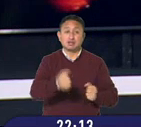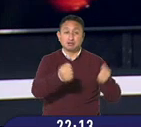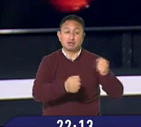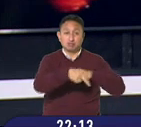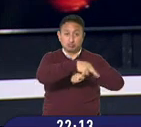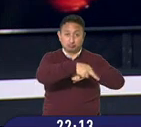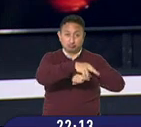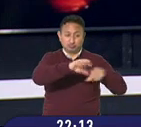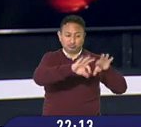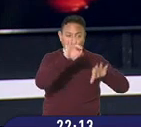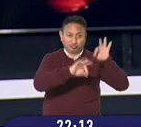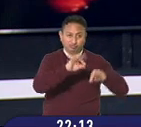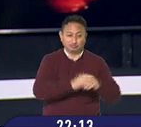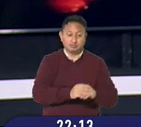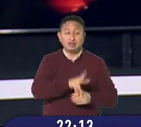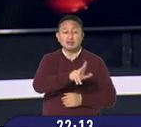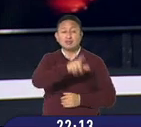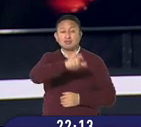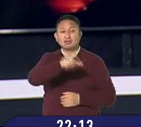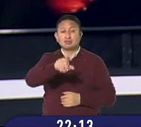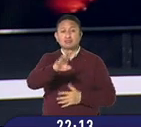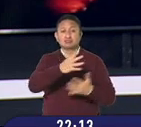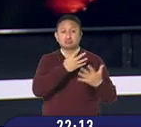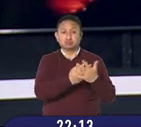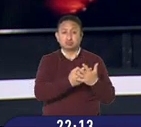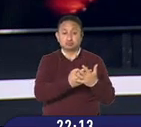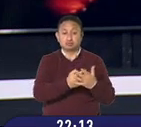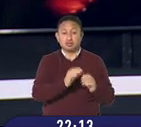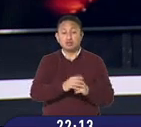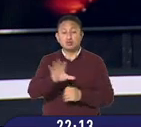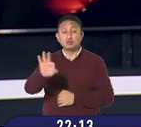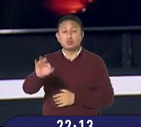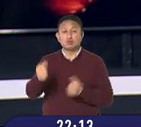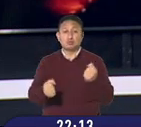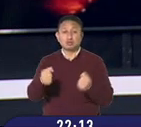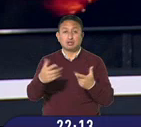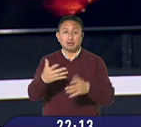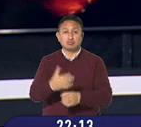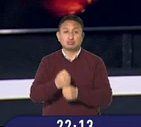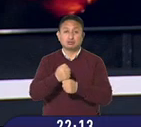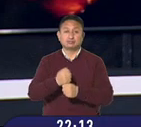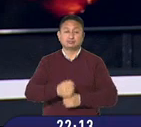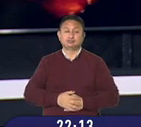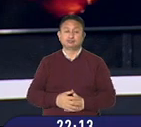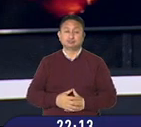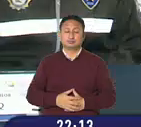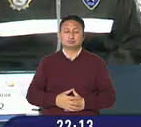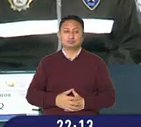de vehículos. Tres personas fueron detenidas y nueve vehículos fueron recuperados.